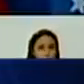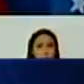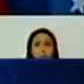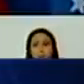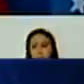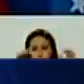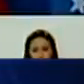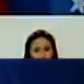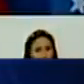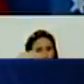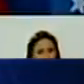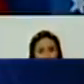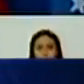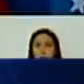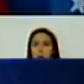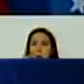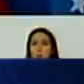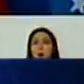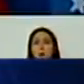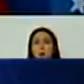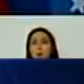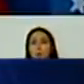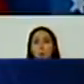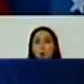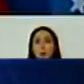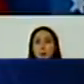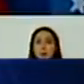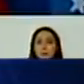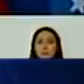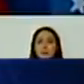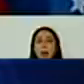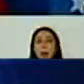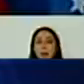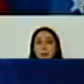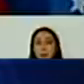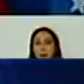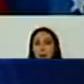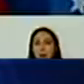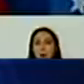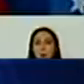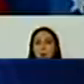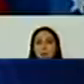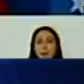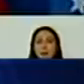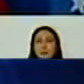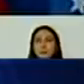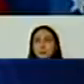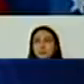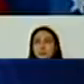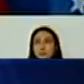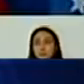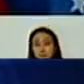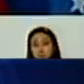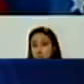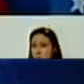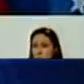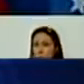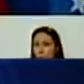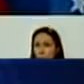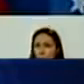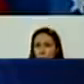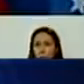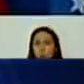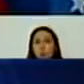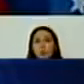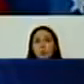casa, donde fue hallada sin vida a la mañana siguiente. En tal sentido, el Ministerio Público, por